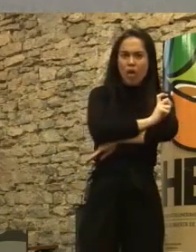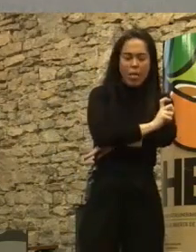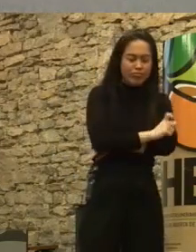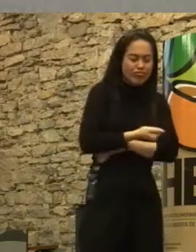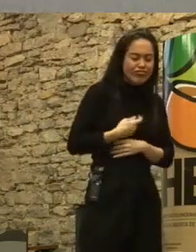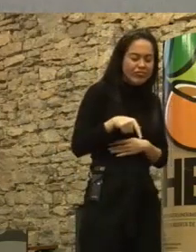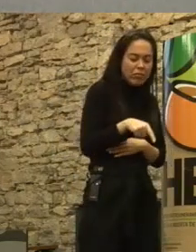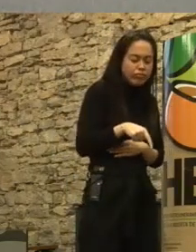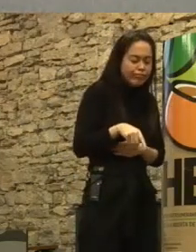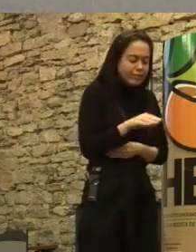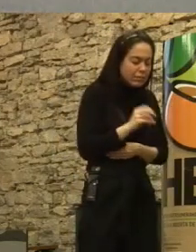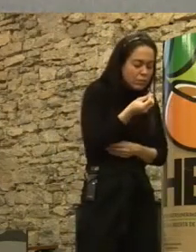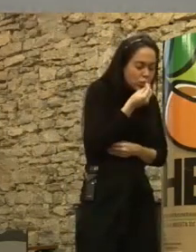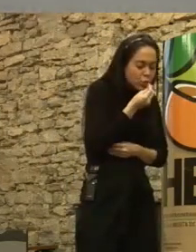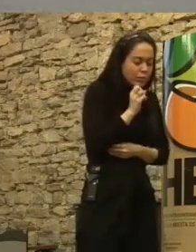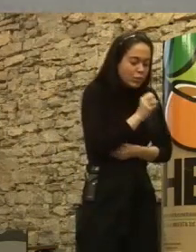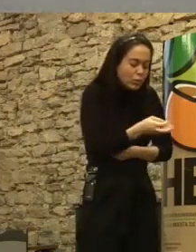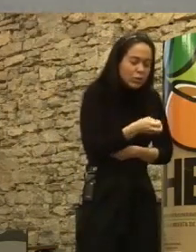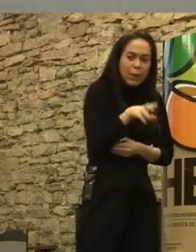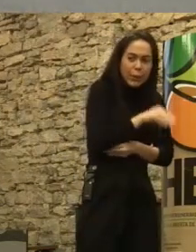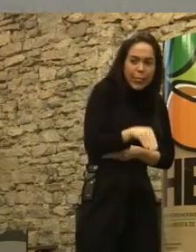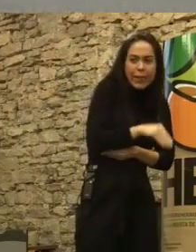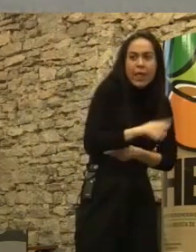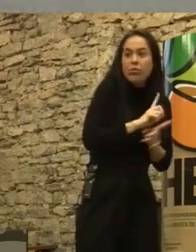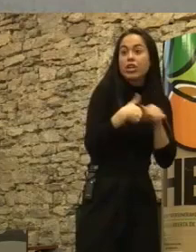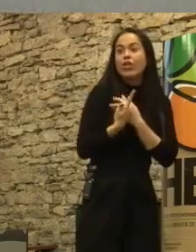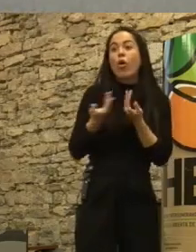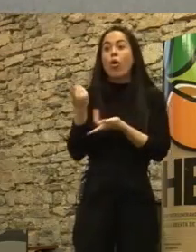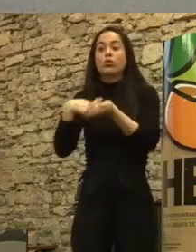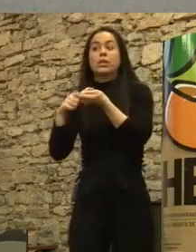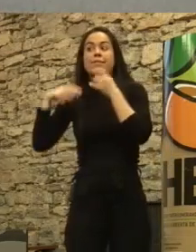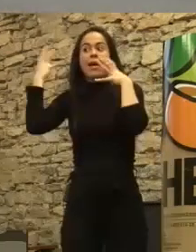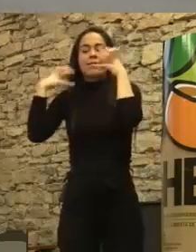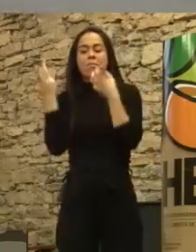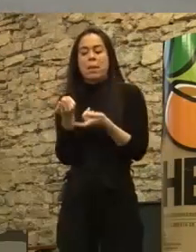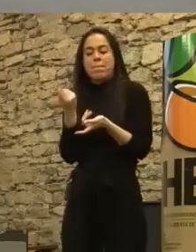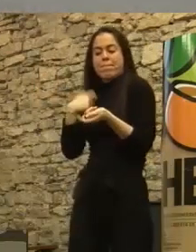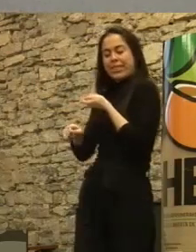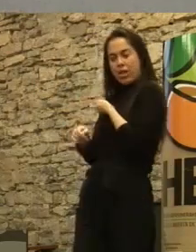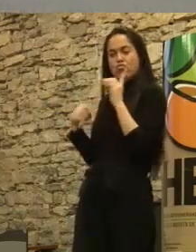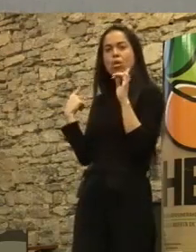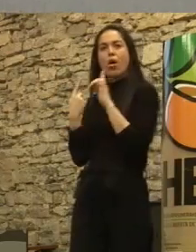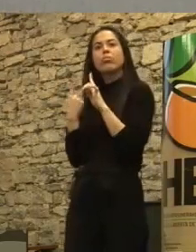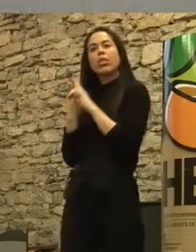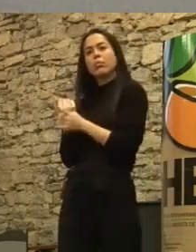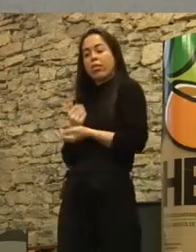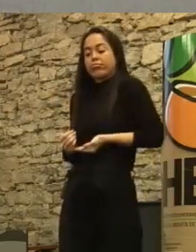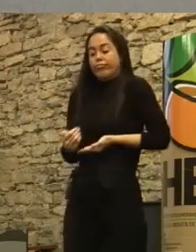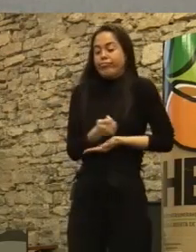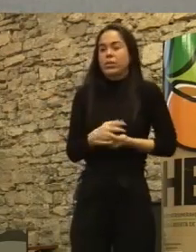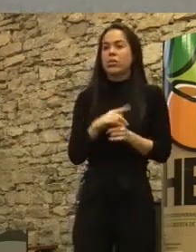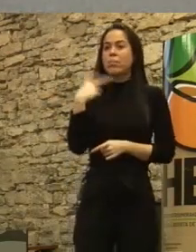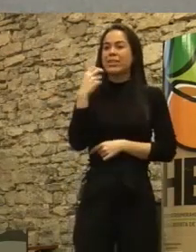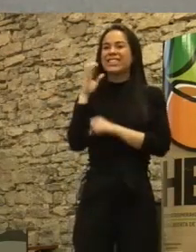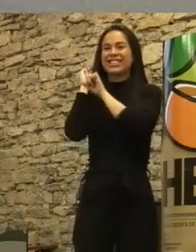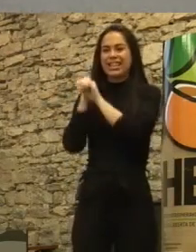cuarto y luego lo vendía a las tiendas de roedores para tienda de animales para hacer un dinerillo. Y cuando, 20 años después, le